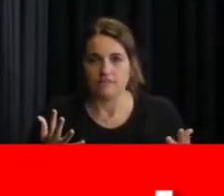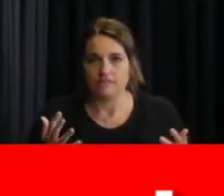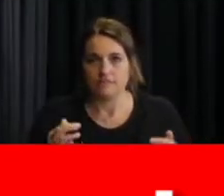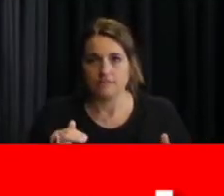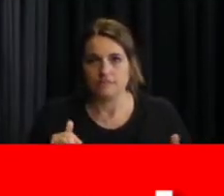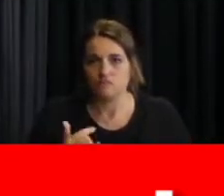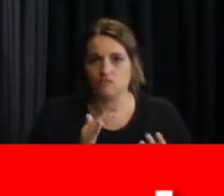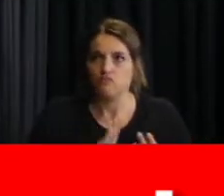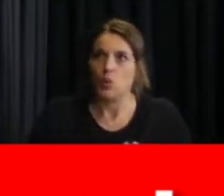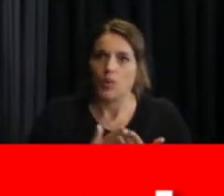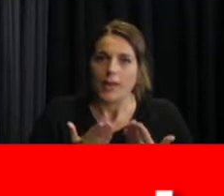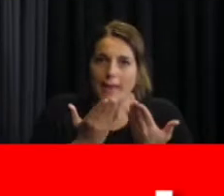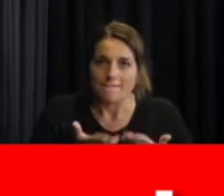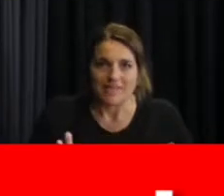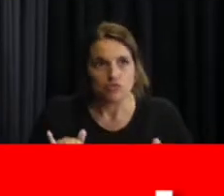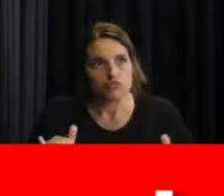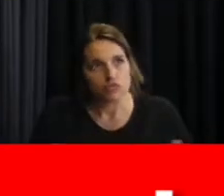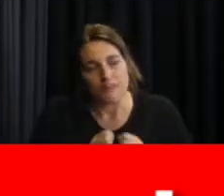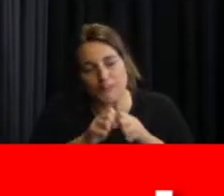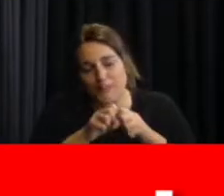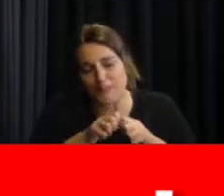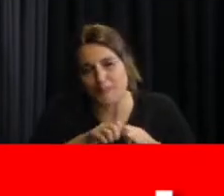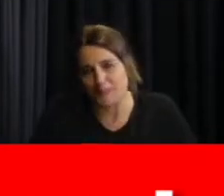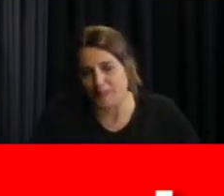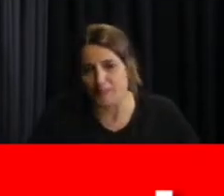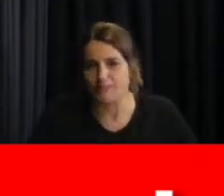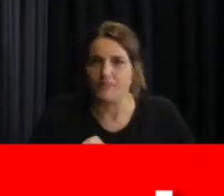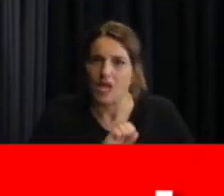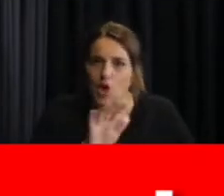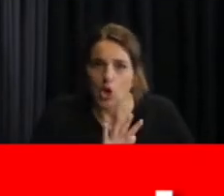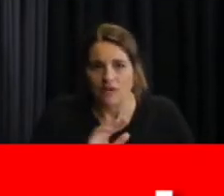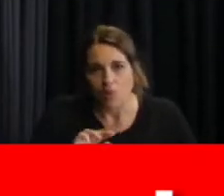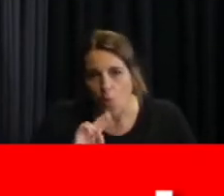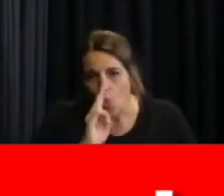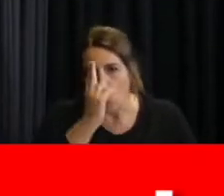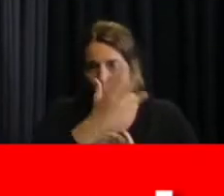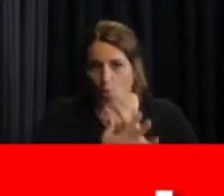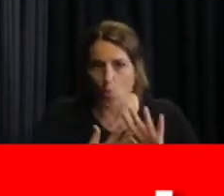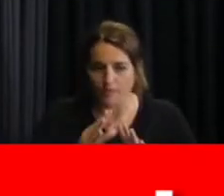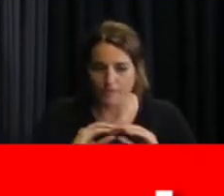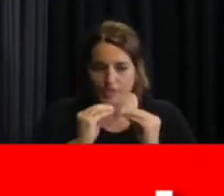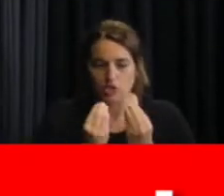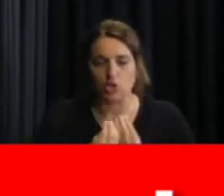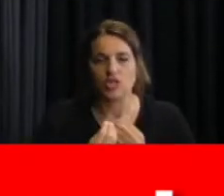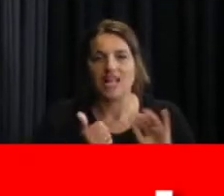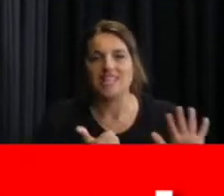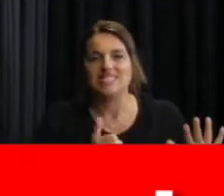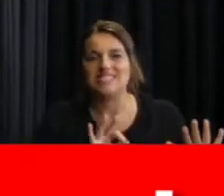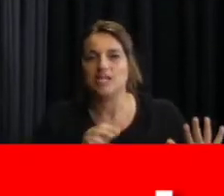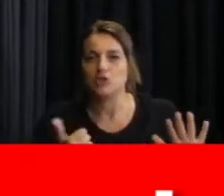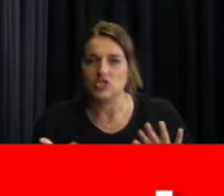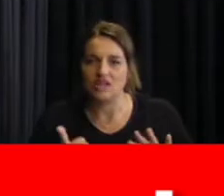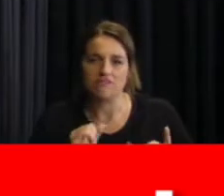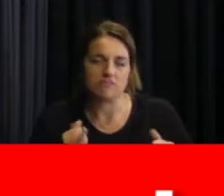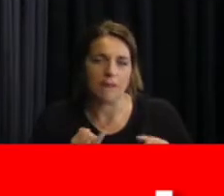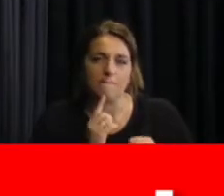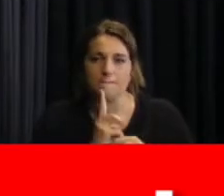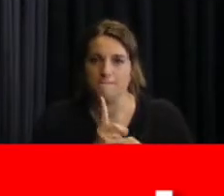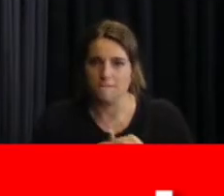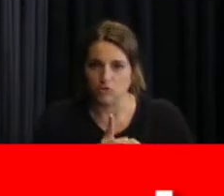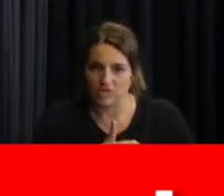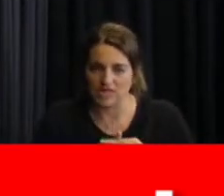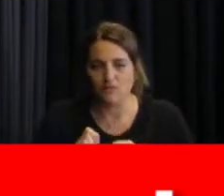desde que empezó esta pandemia en uruguay son 606 los casos positivo confirmado de coronavirus